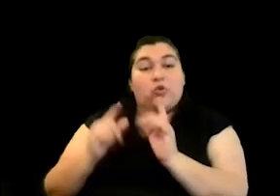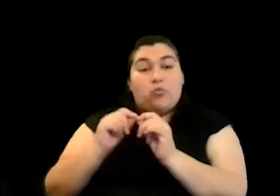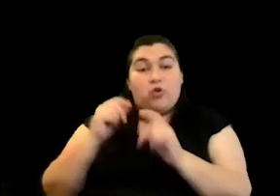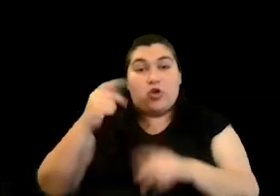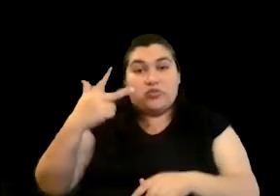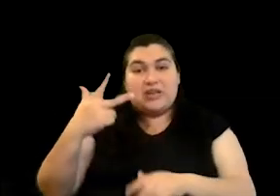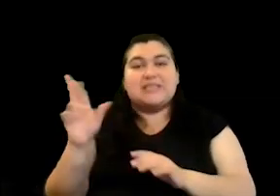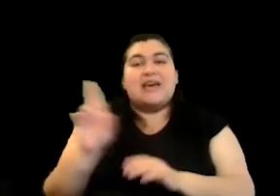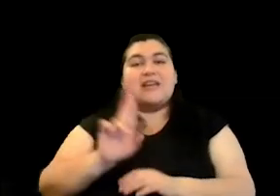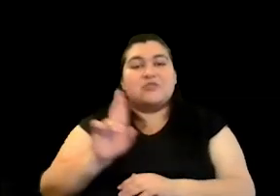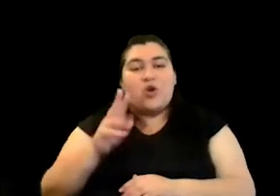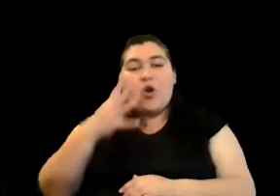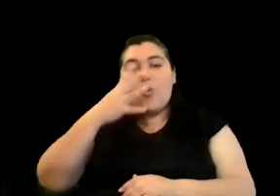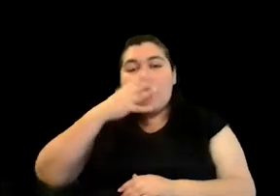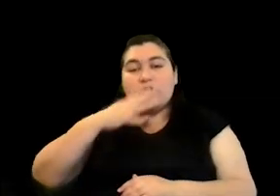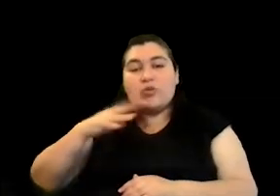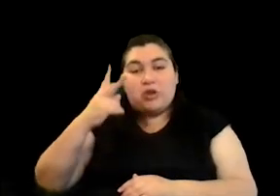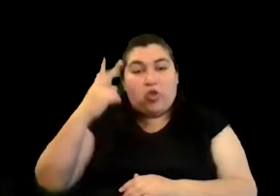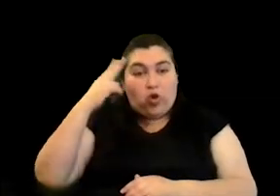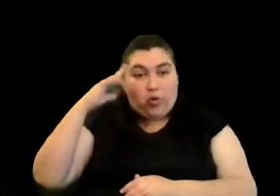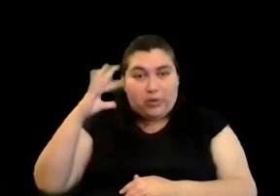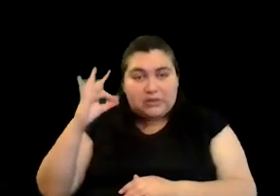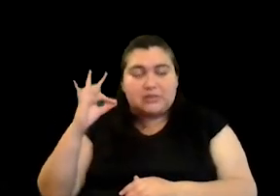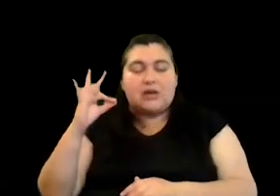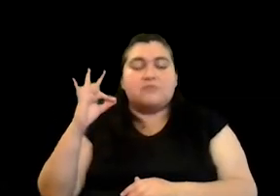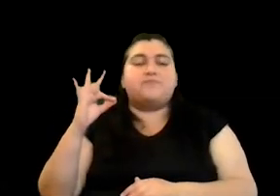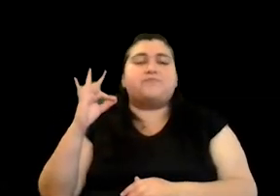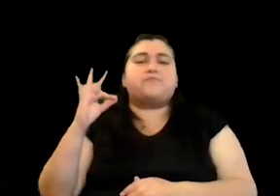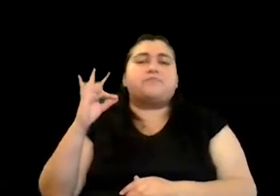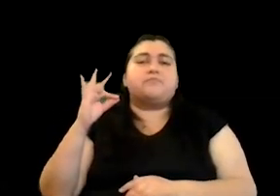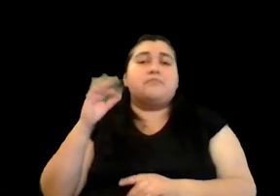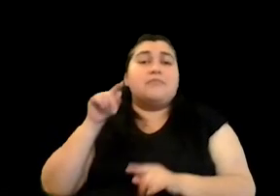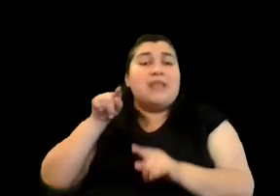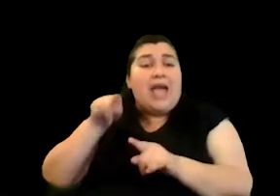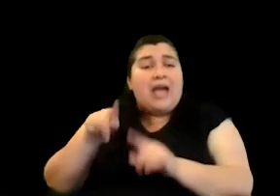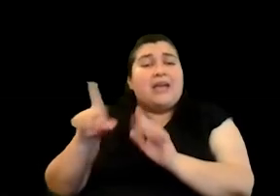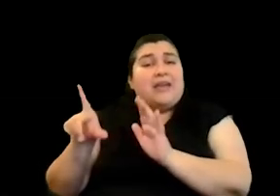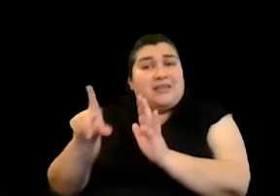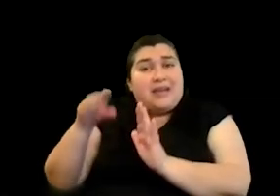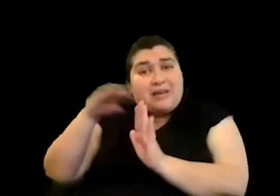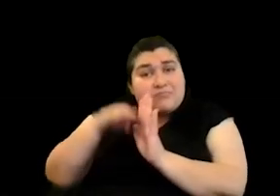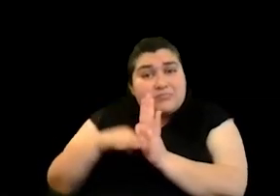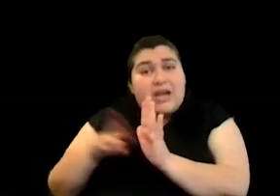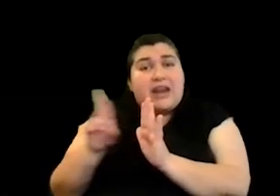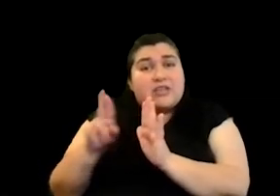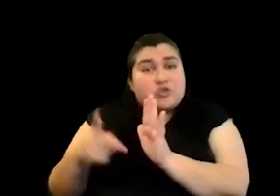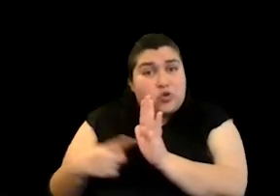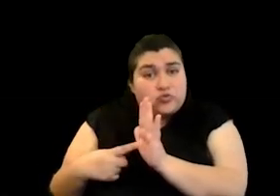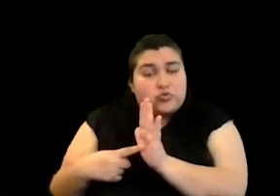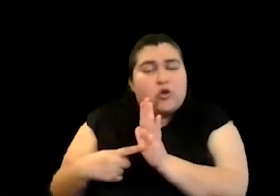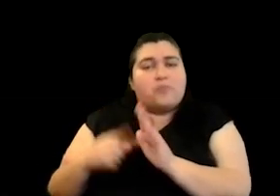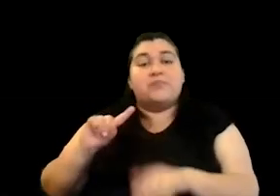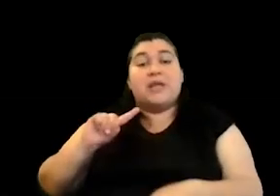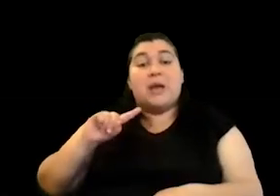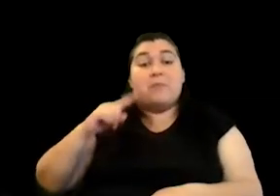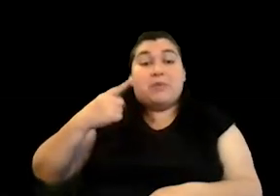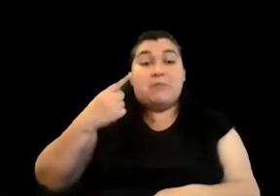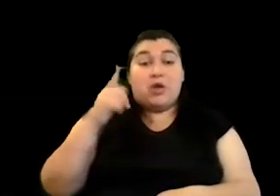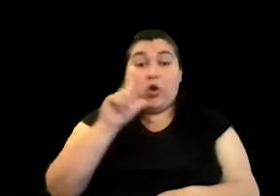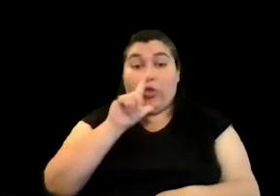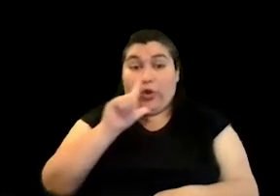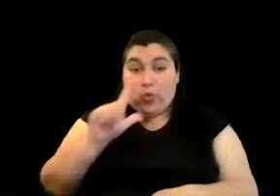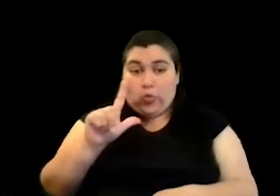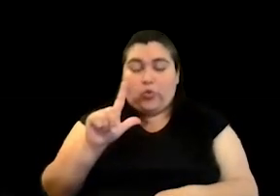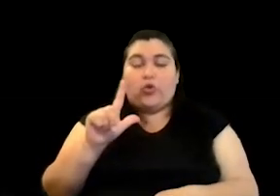resolución 4290, el cual entiende que si a partir del 1 de julio del